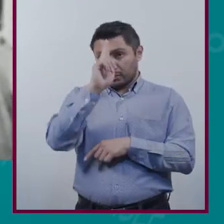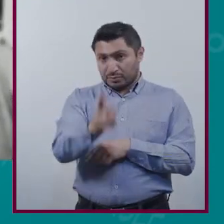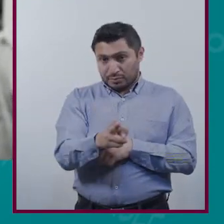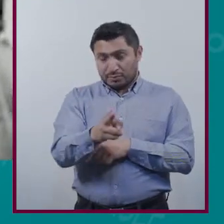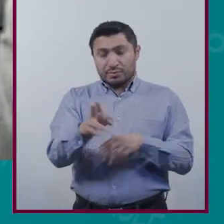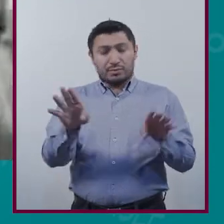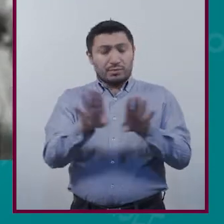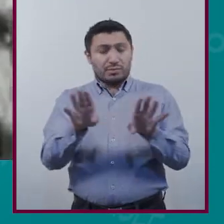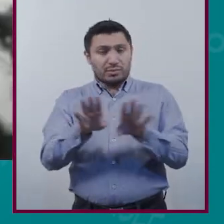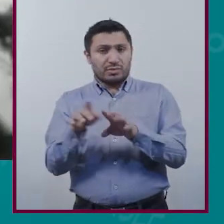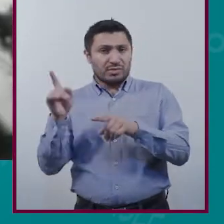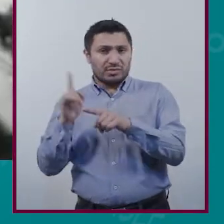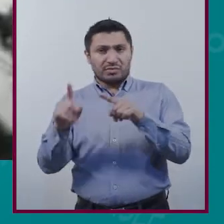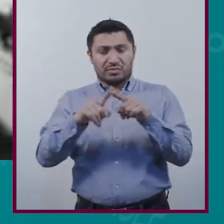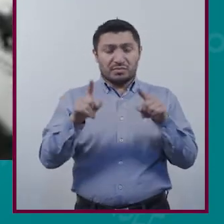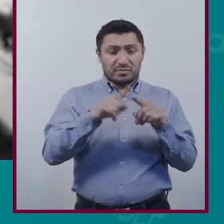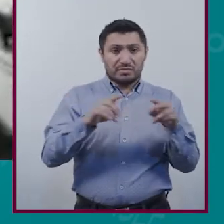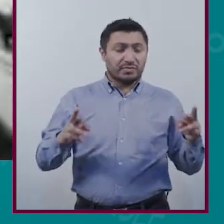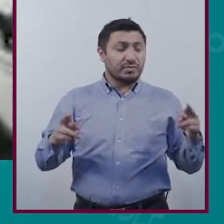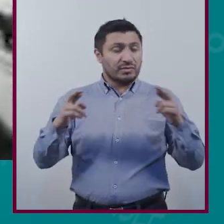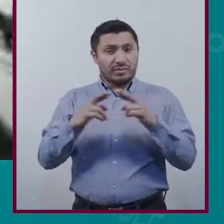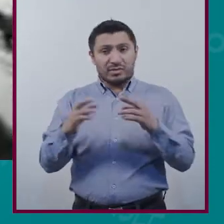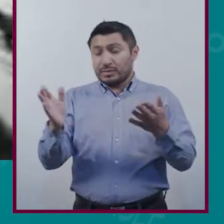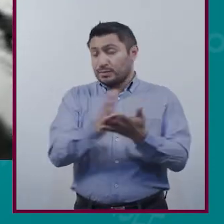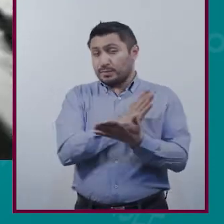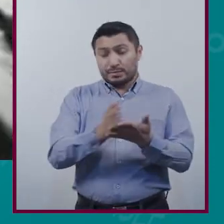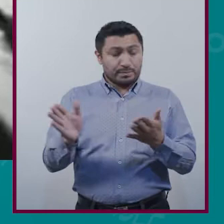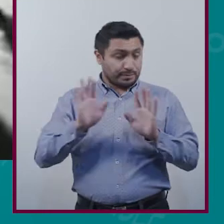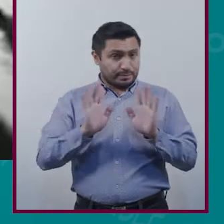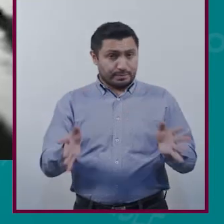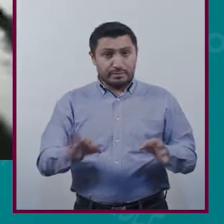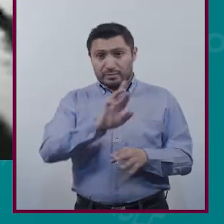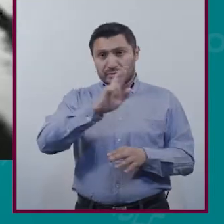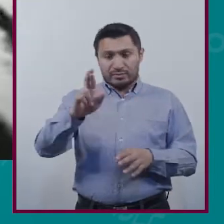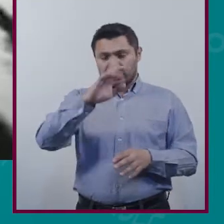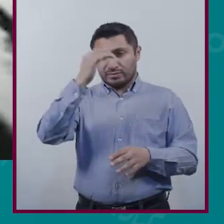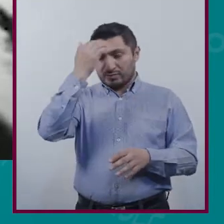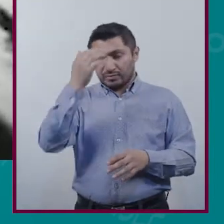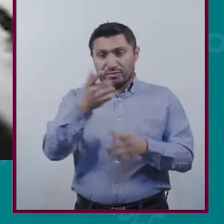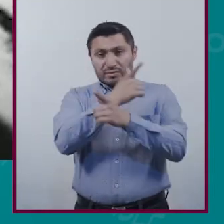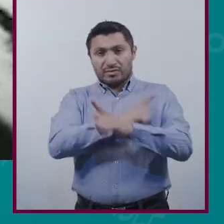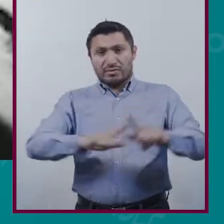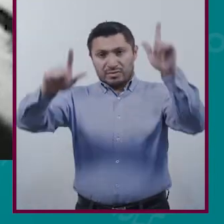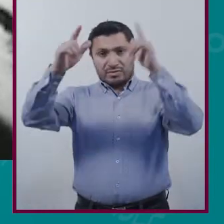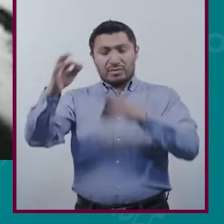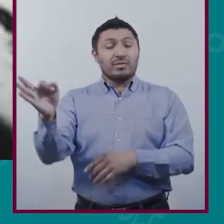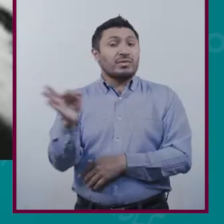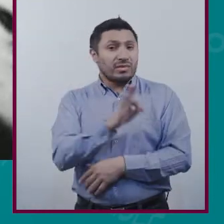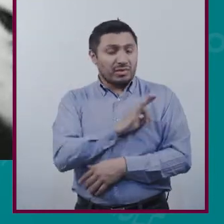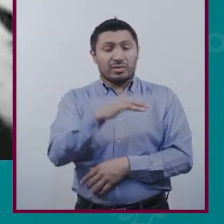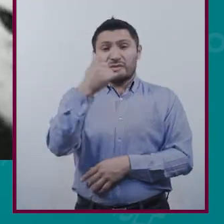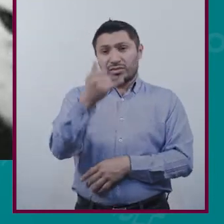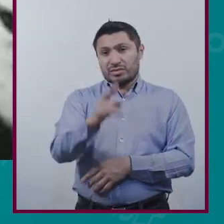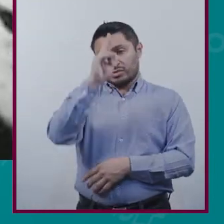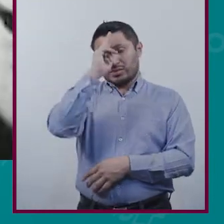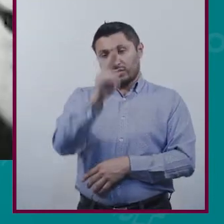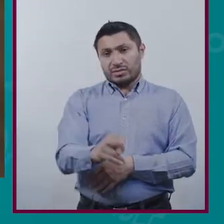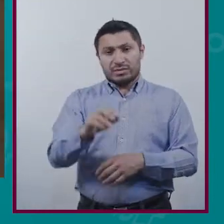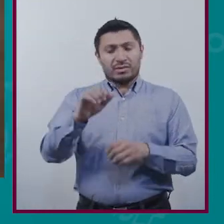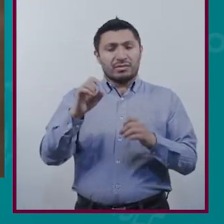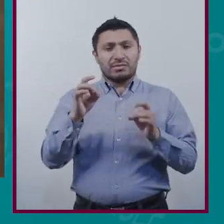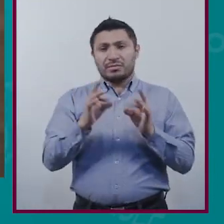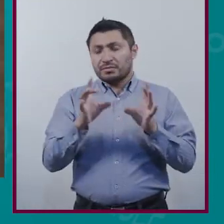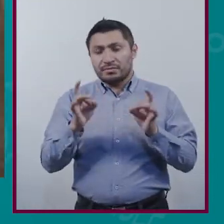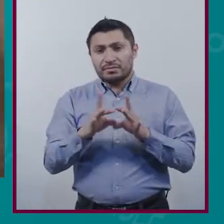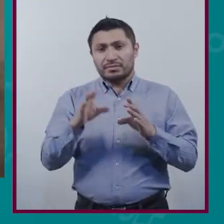órdenes monásticas y religiosas. Reconocía la libertad de creencia y de culto. Y prohibía los actos de culto